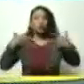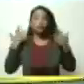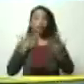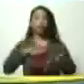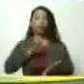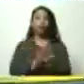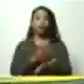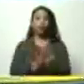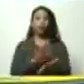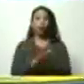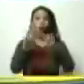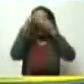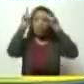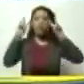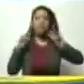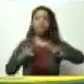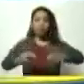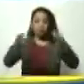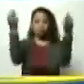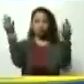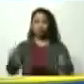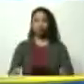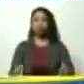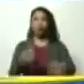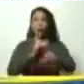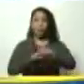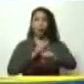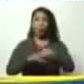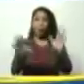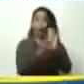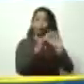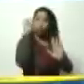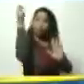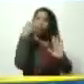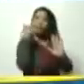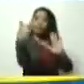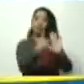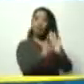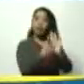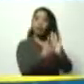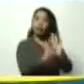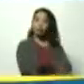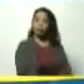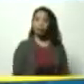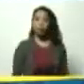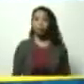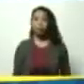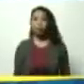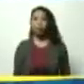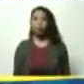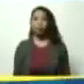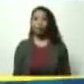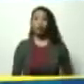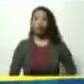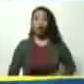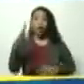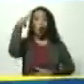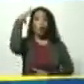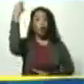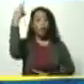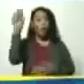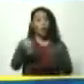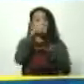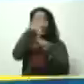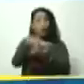frescas bonitas buenas en el momento que la constitución determine y el consejo nacional electoral